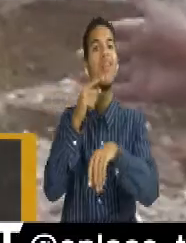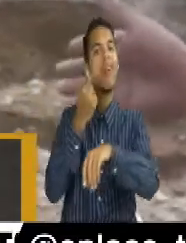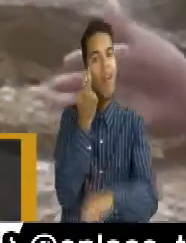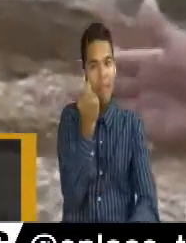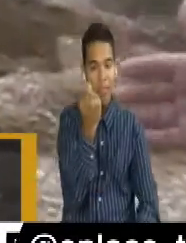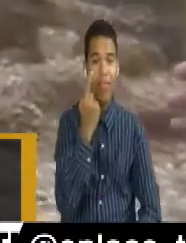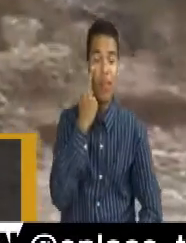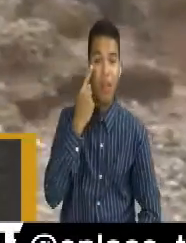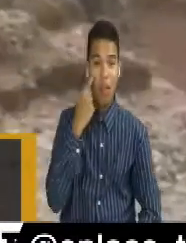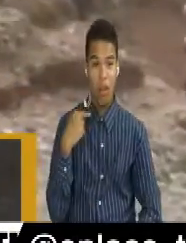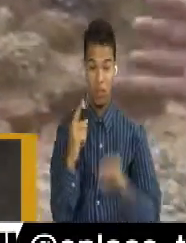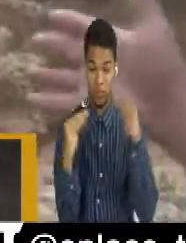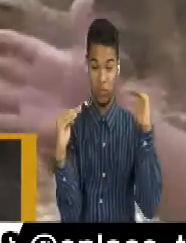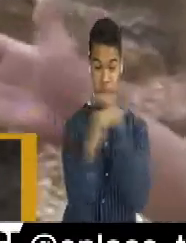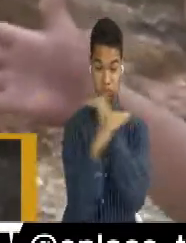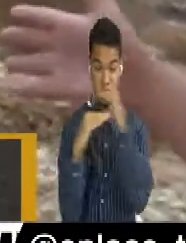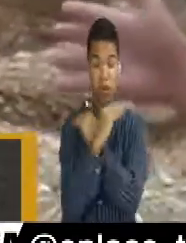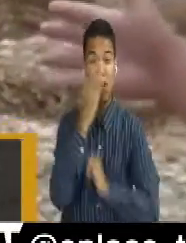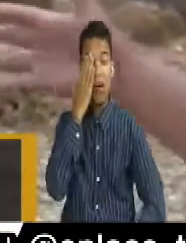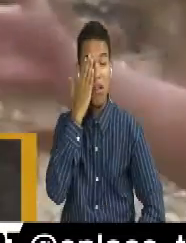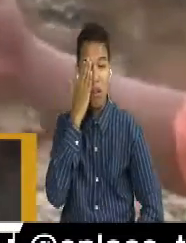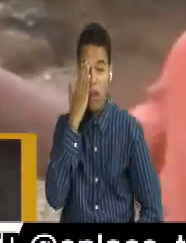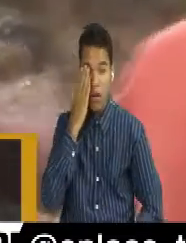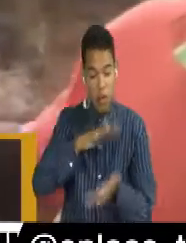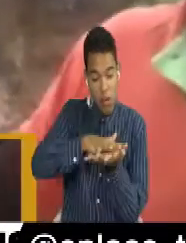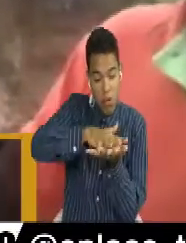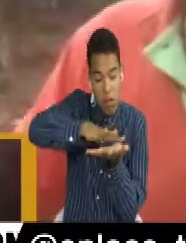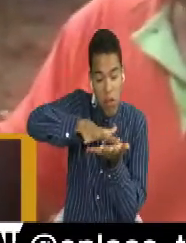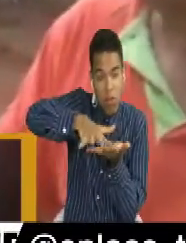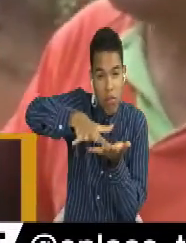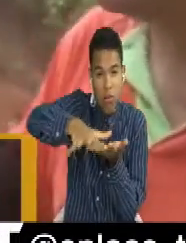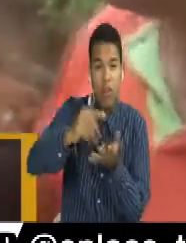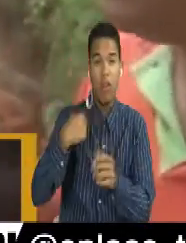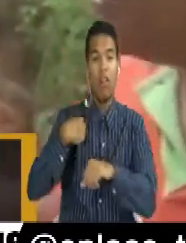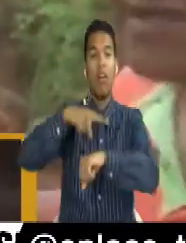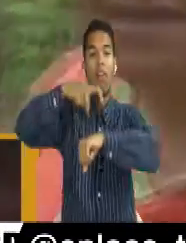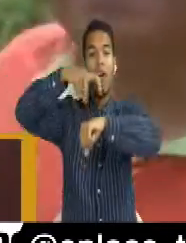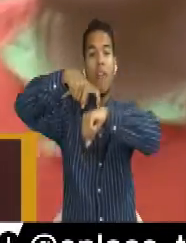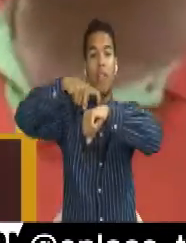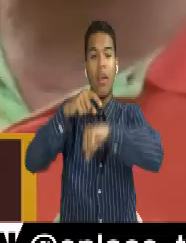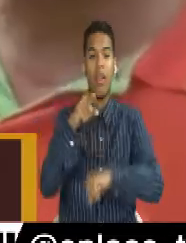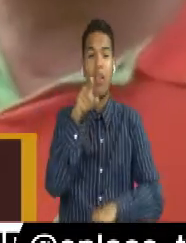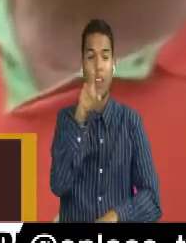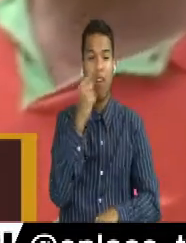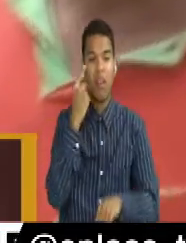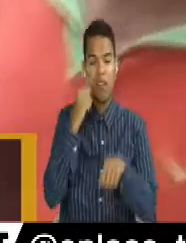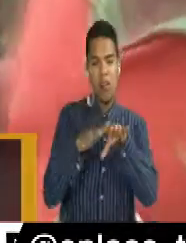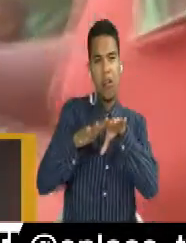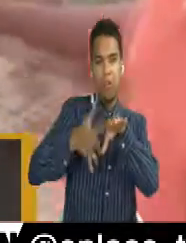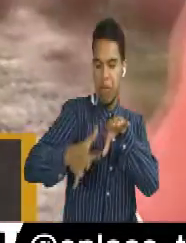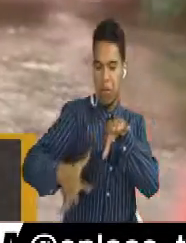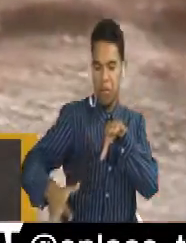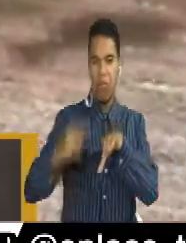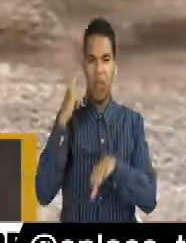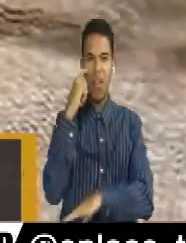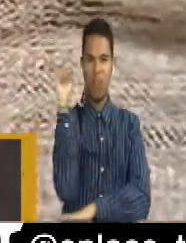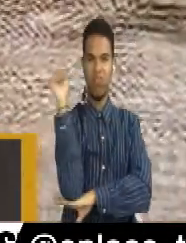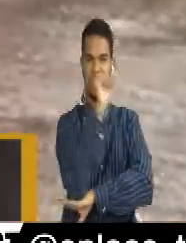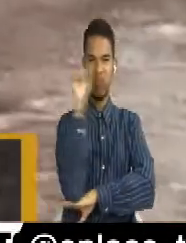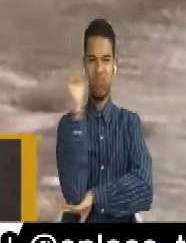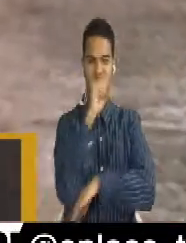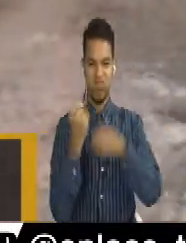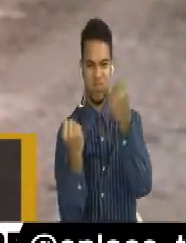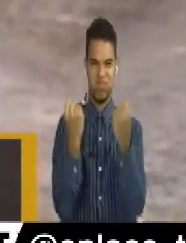que como ustedes pueden ver, este vehículo intentó sobrepasar uno de los tantos cráteres que tenemos en esta vía y está a punto